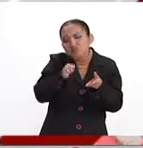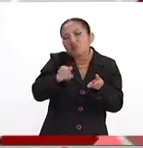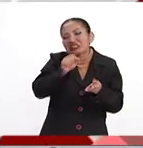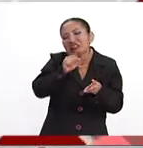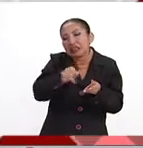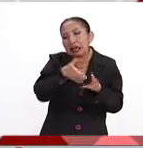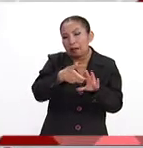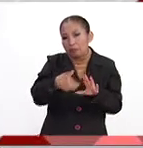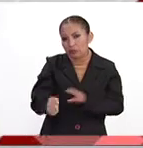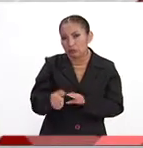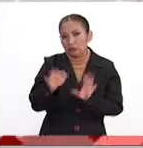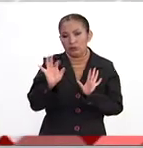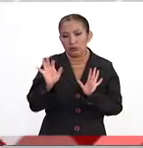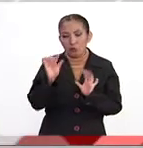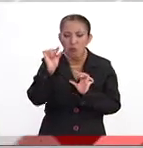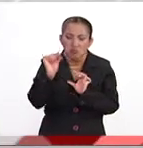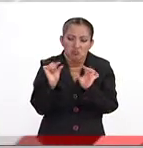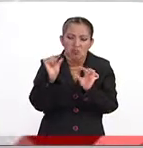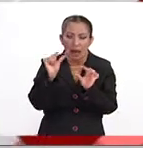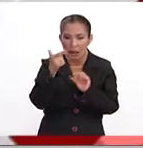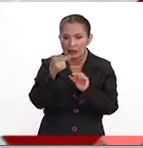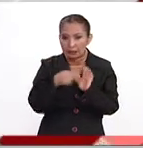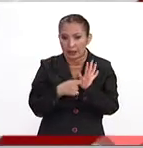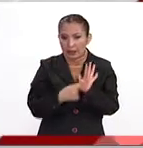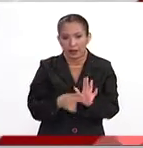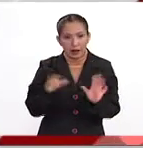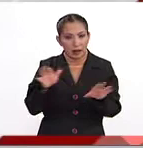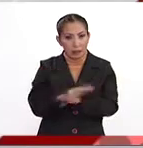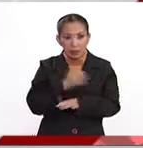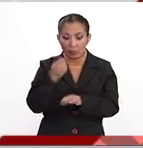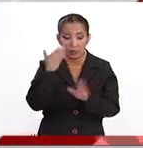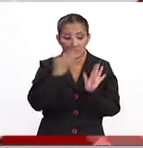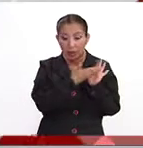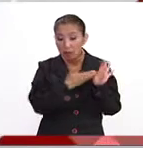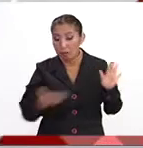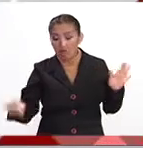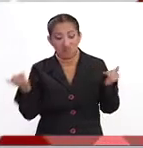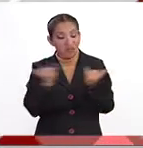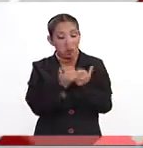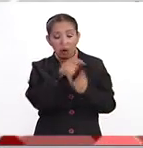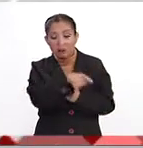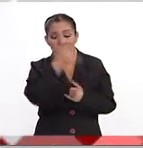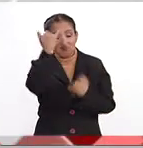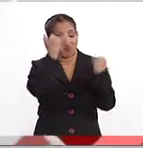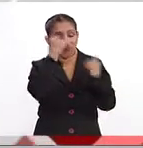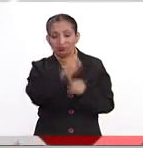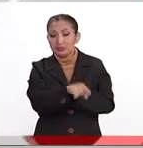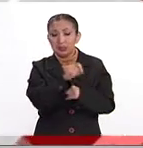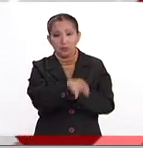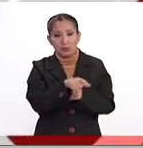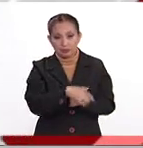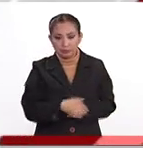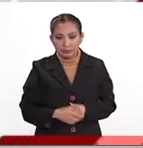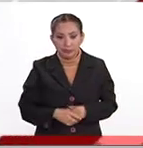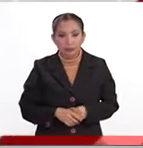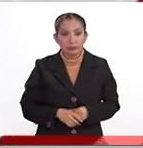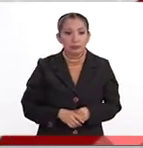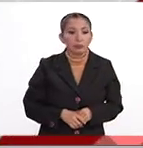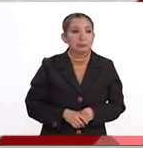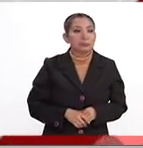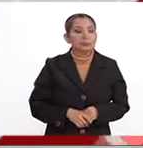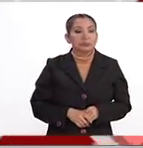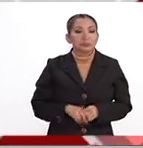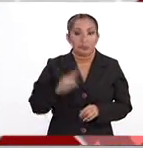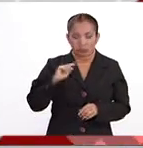este es, digamos, un mapa que tampoco ha cambiado mucho en el tiempo si vemos el histórico.